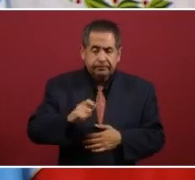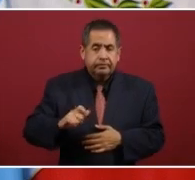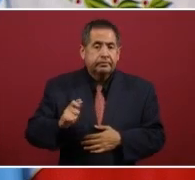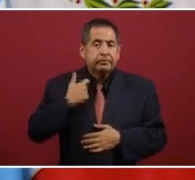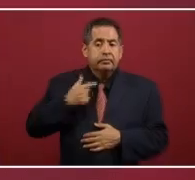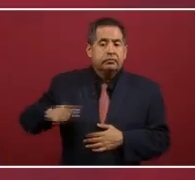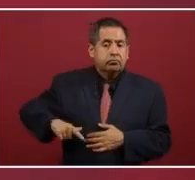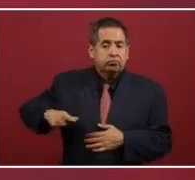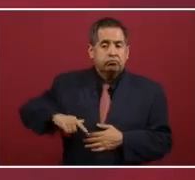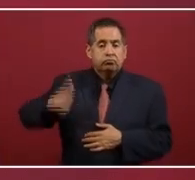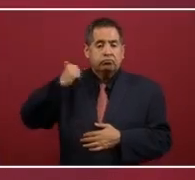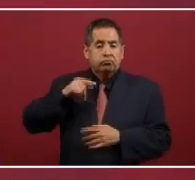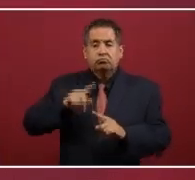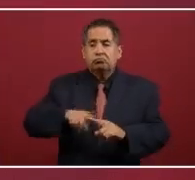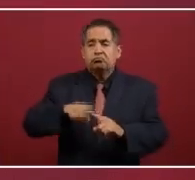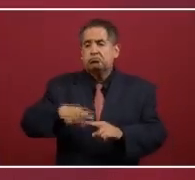anterior.